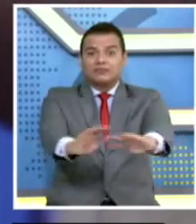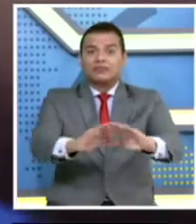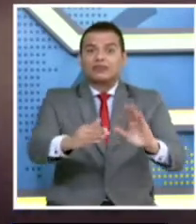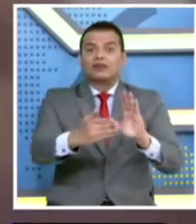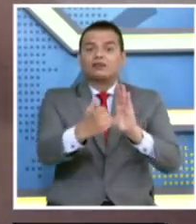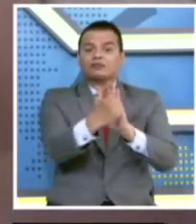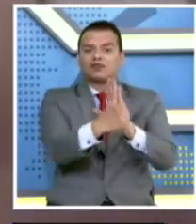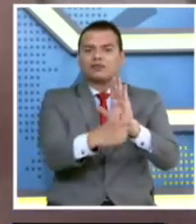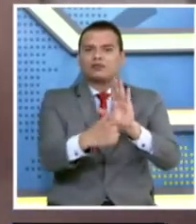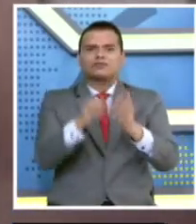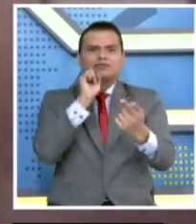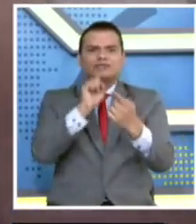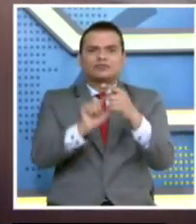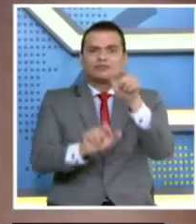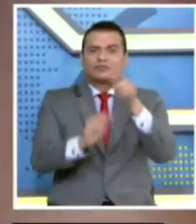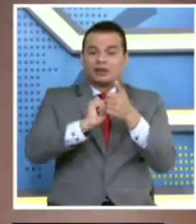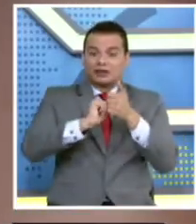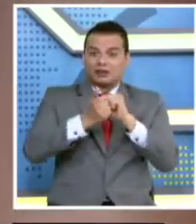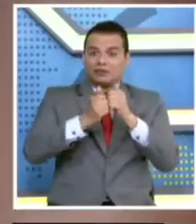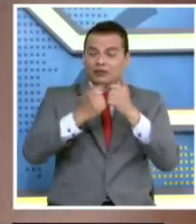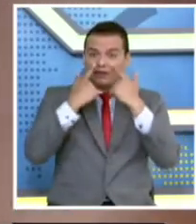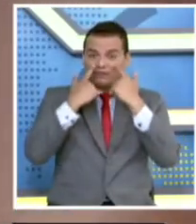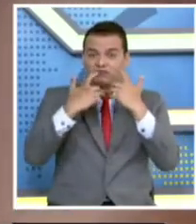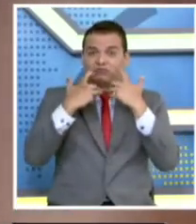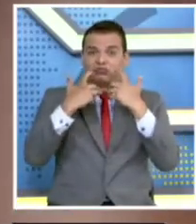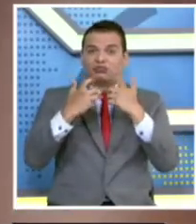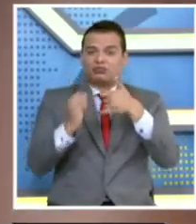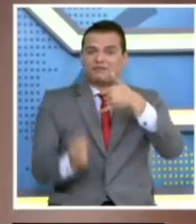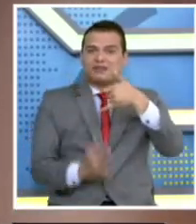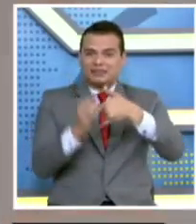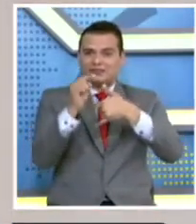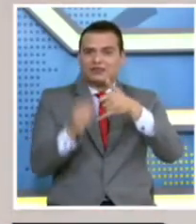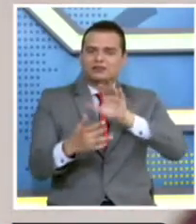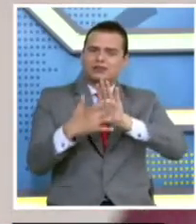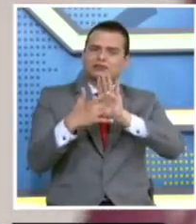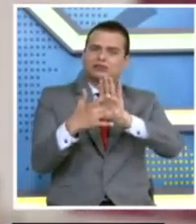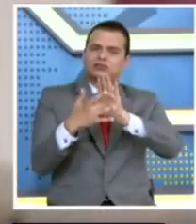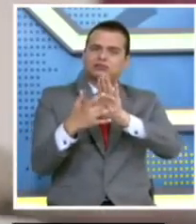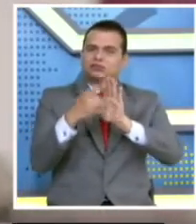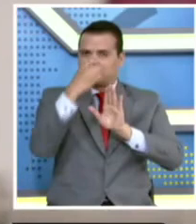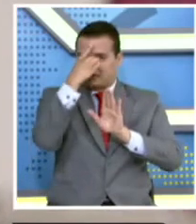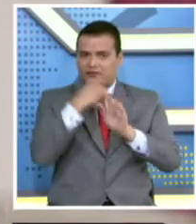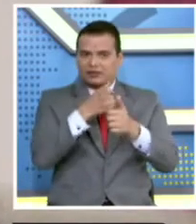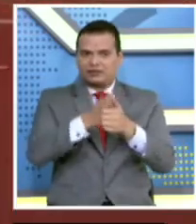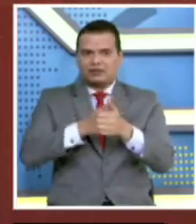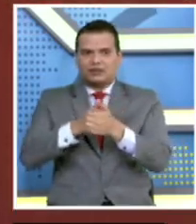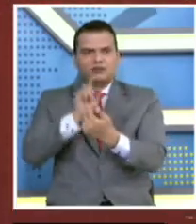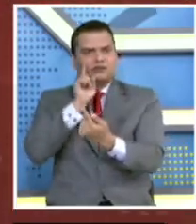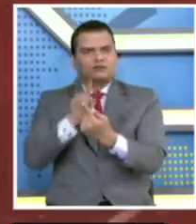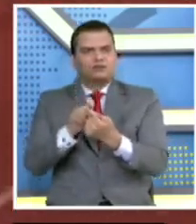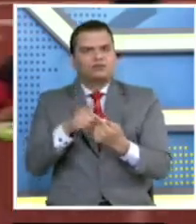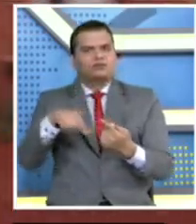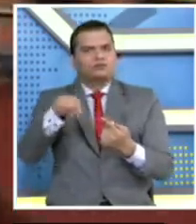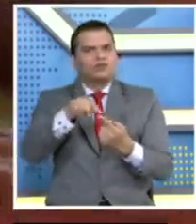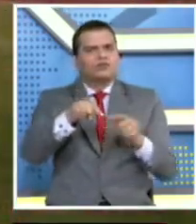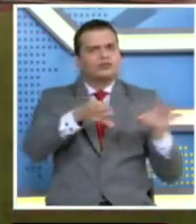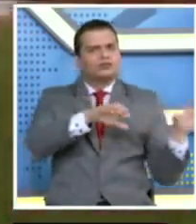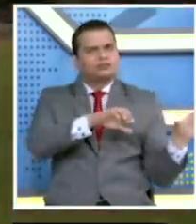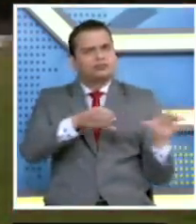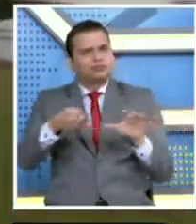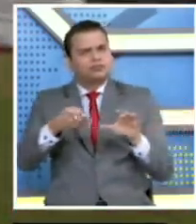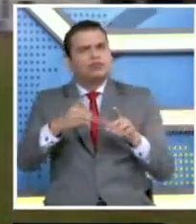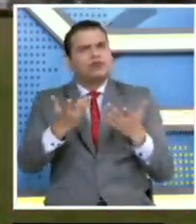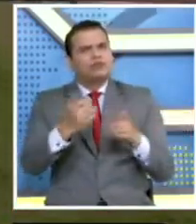busca perpetuar la memoria de los deportistas destacados de la zona del Pacífico colombiano. La idea es dar a conocer la forma en que los deportistas se